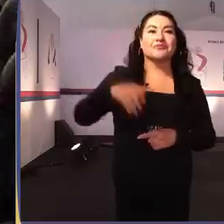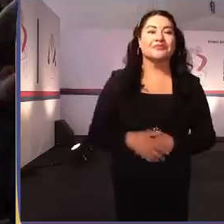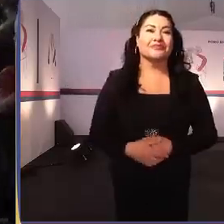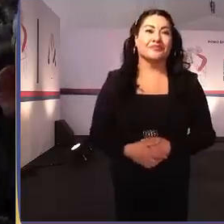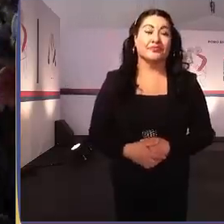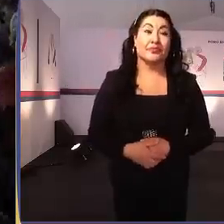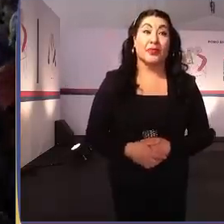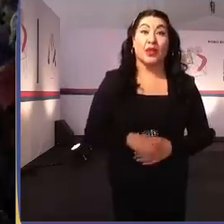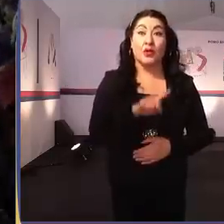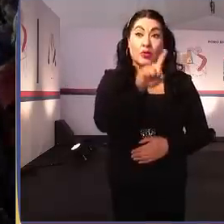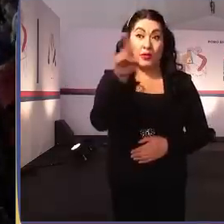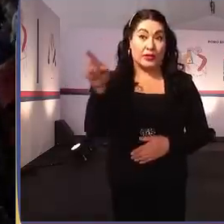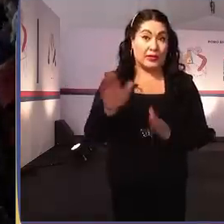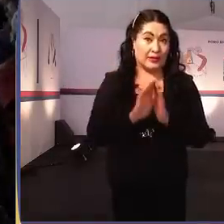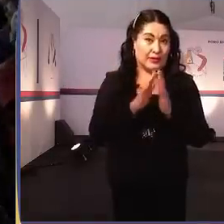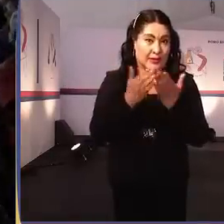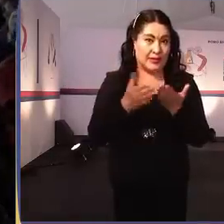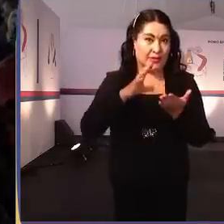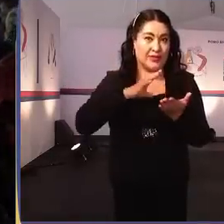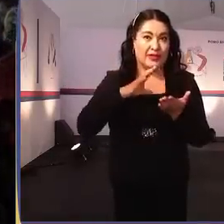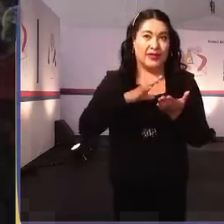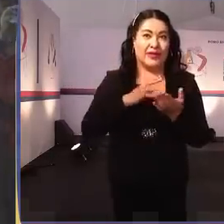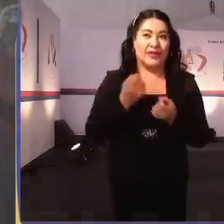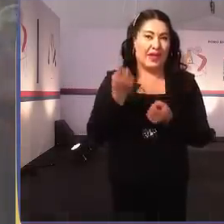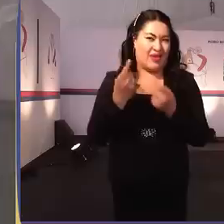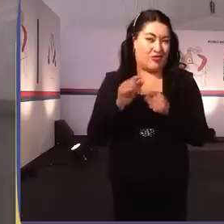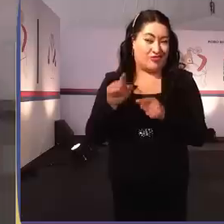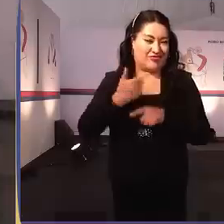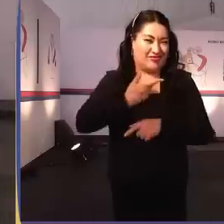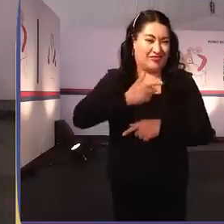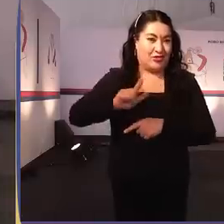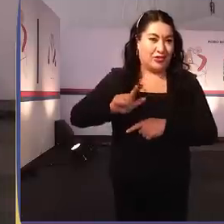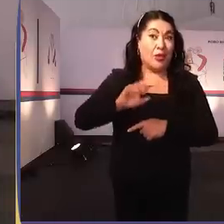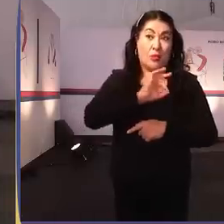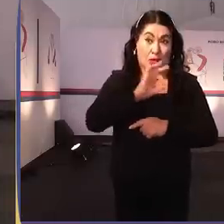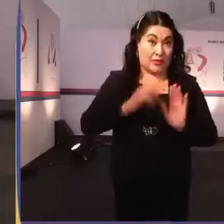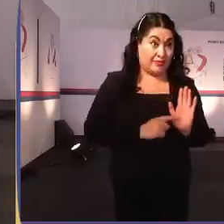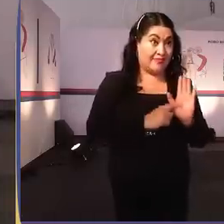Y si tienen un libro por ahí de esos que no queremos que tengan, ¿lo pueden mostrar?